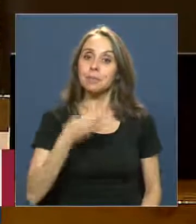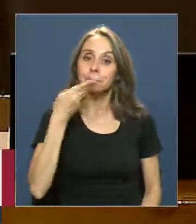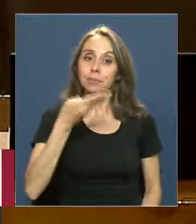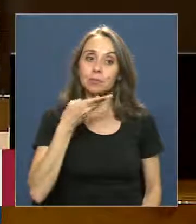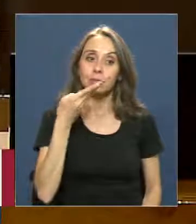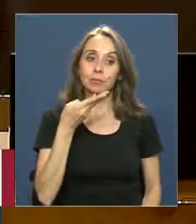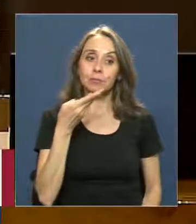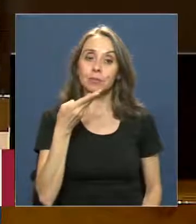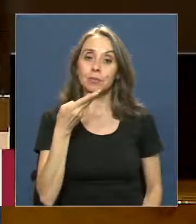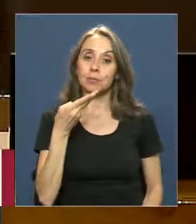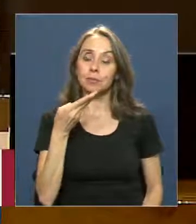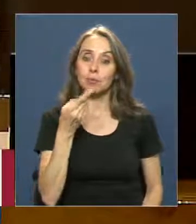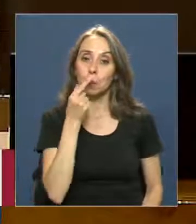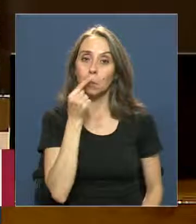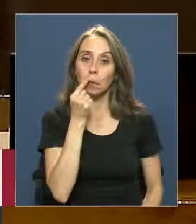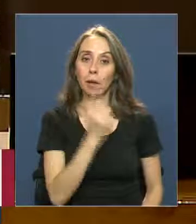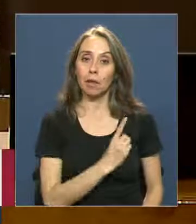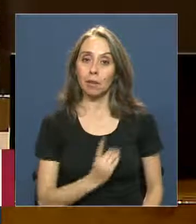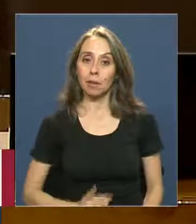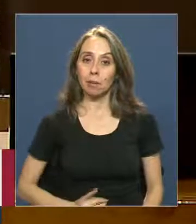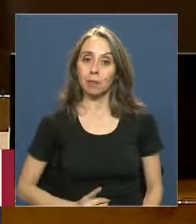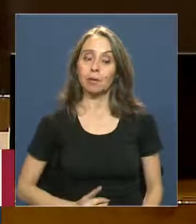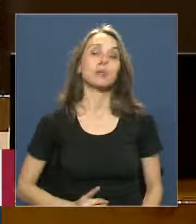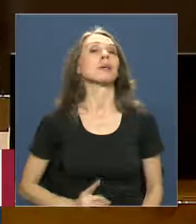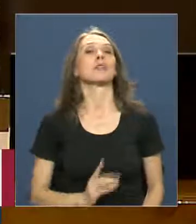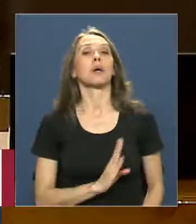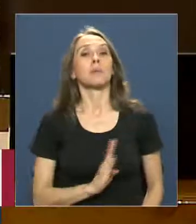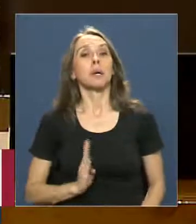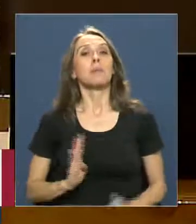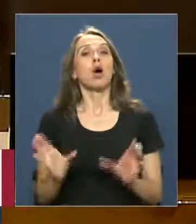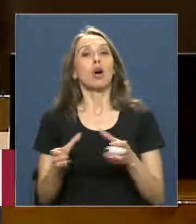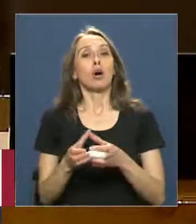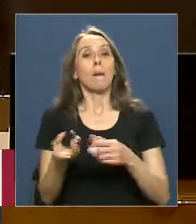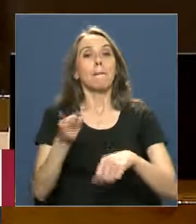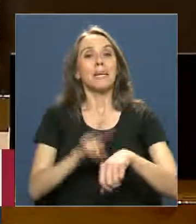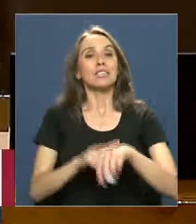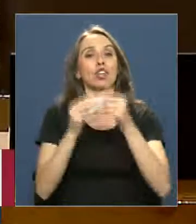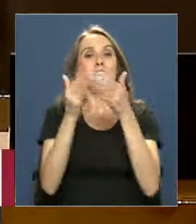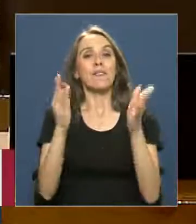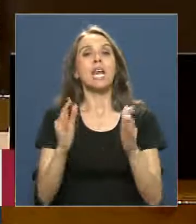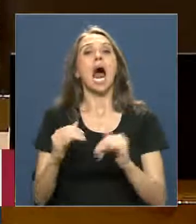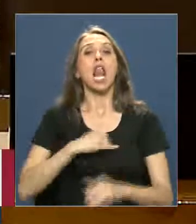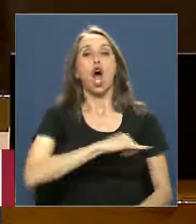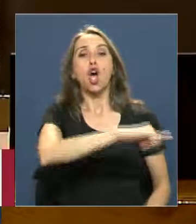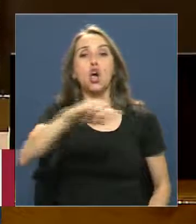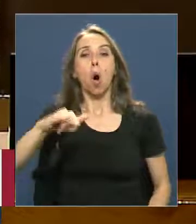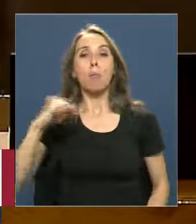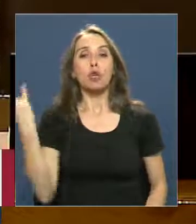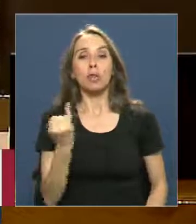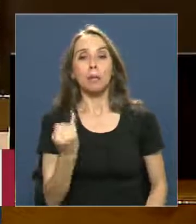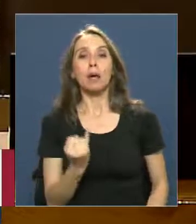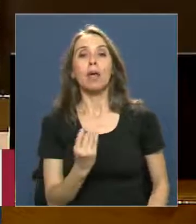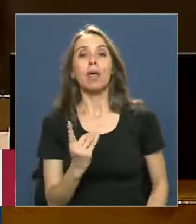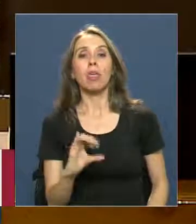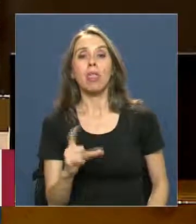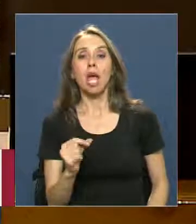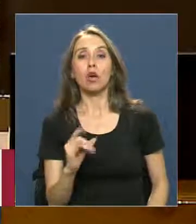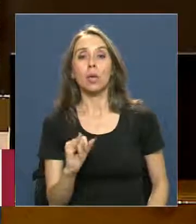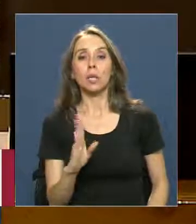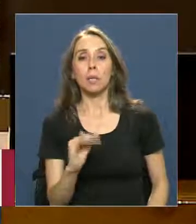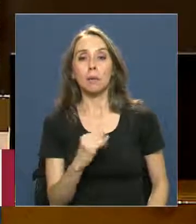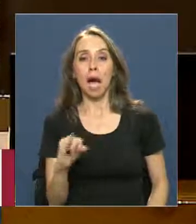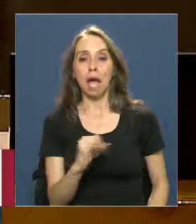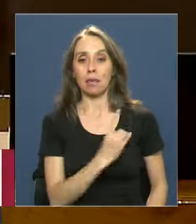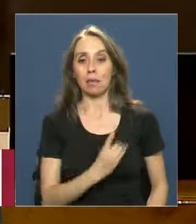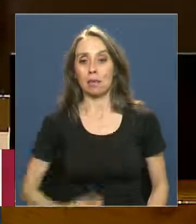la palabra al honorable diputado integrante del Comité Mixto Liberal, Comunes e Independientes, diputado Diego Ibáñez Cotronao. Tiene